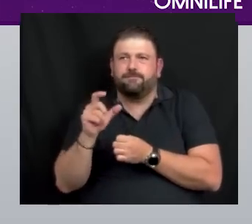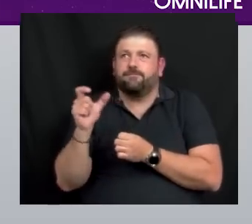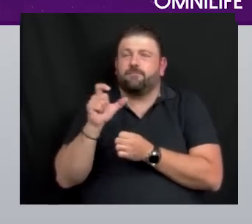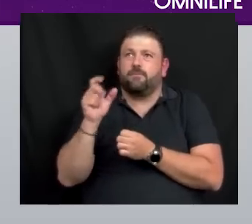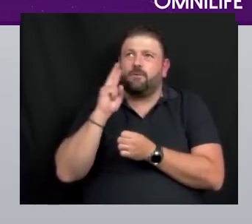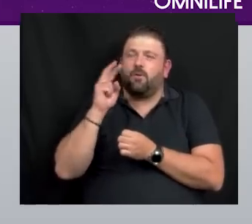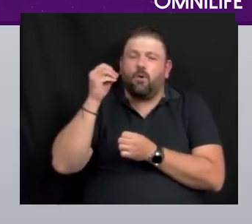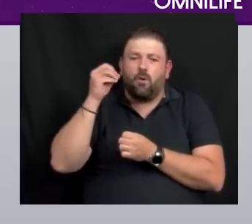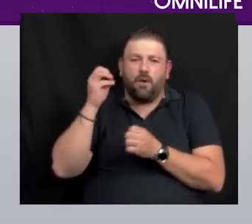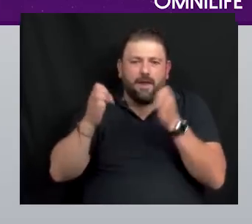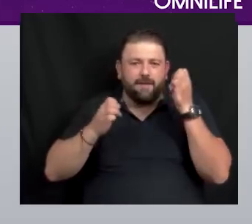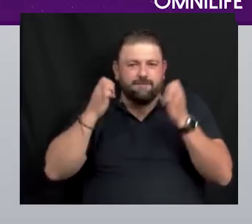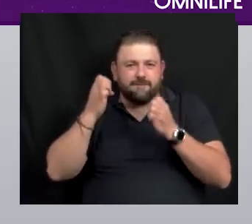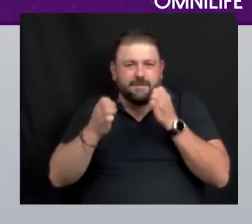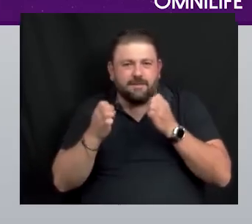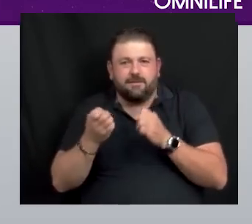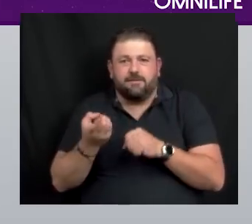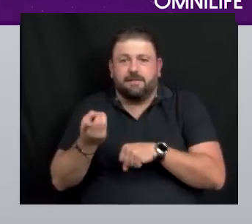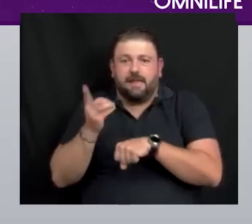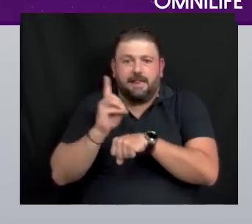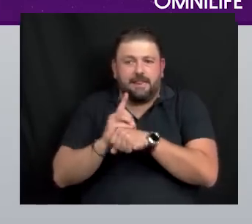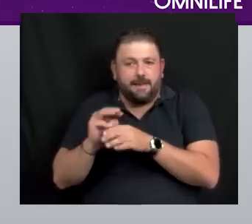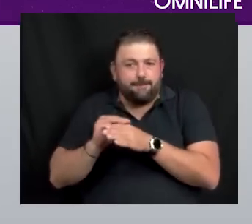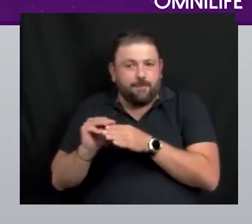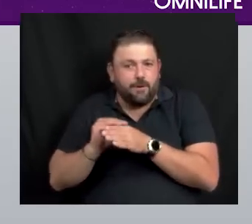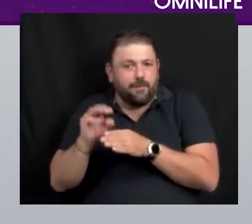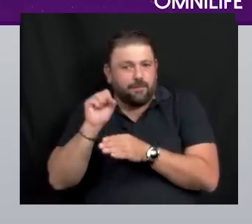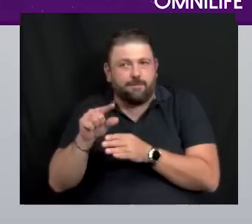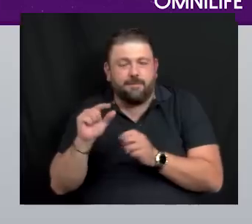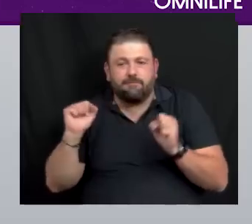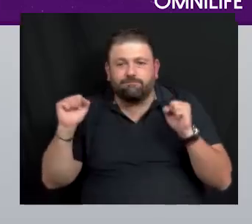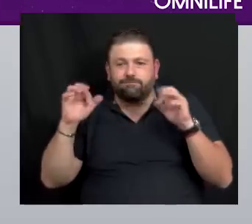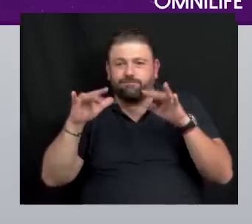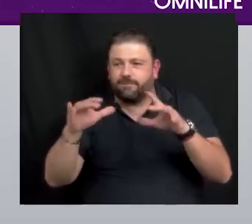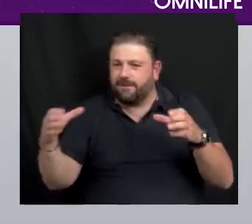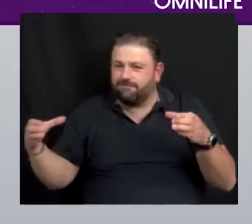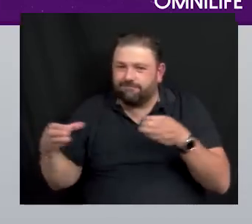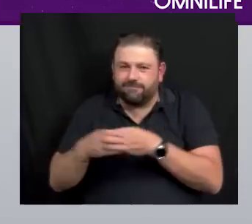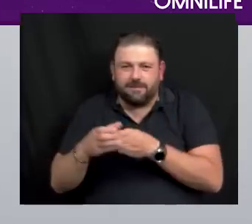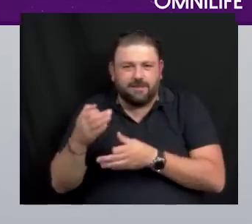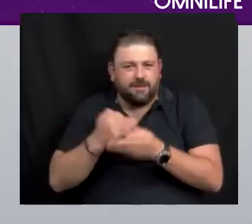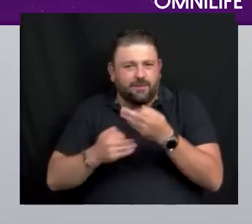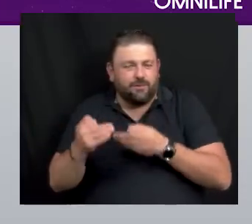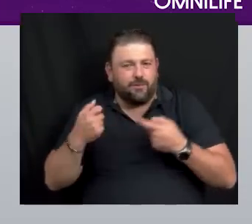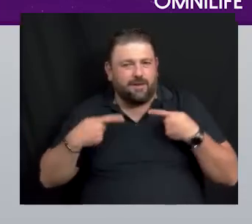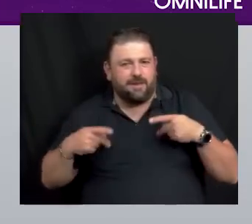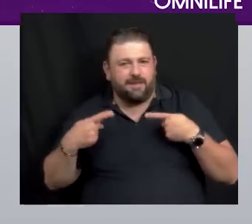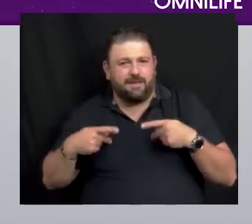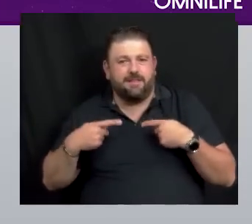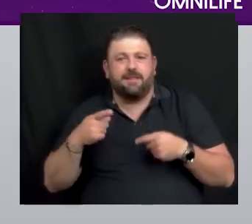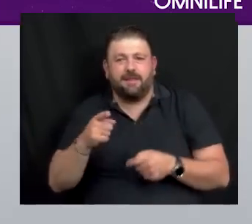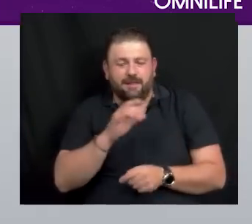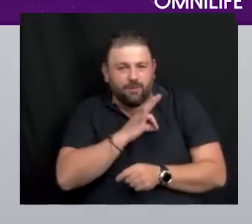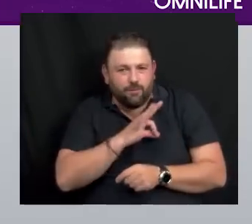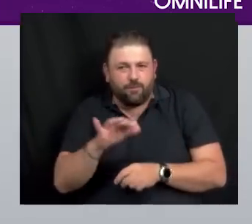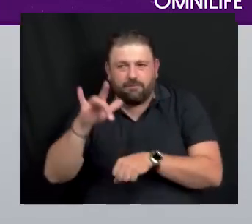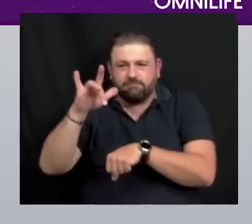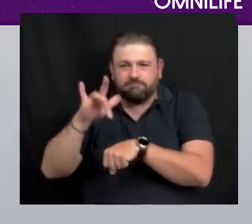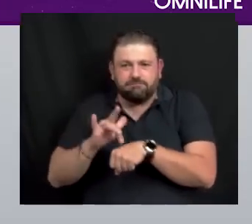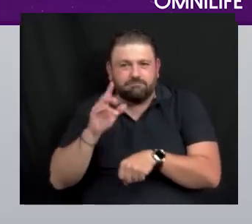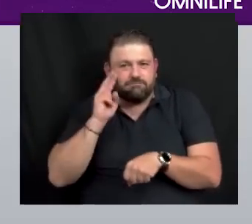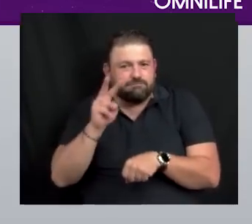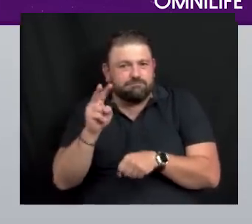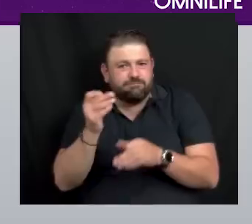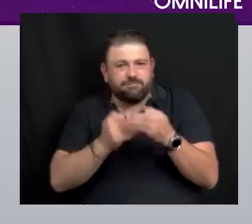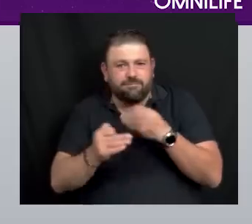evento? Y te ponen Día Morado para que reúnas a la mayor cantidad de gente y los traslades a lo que tú ya viviste